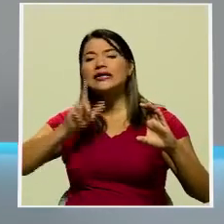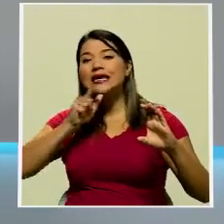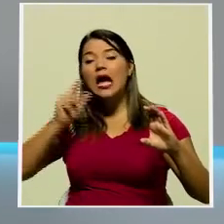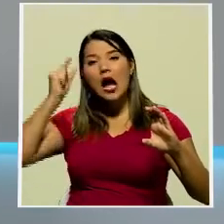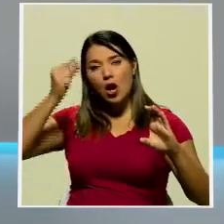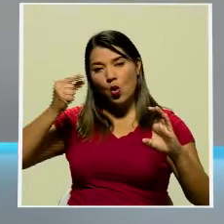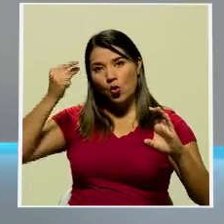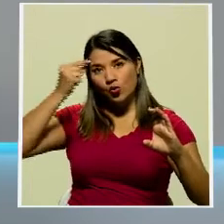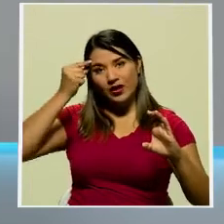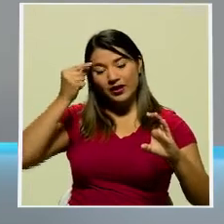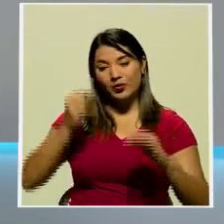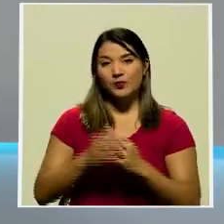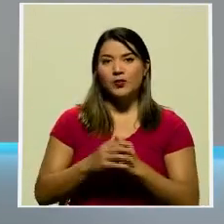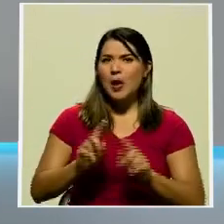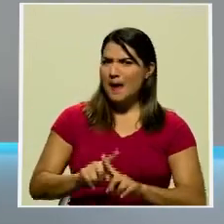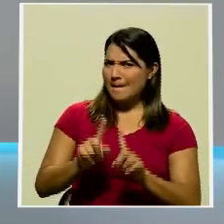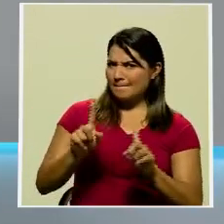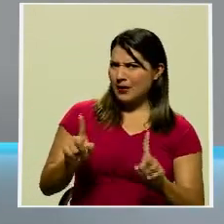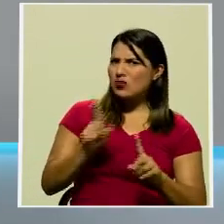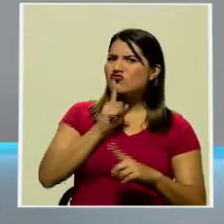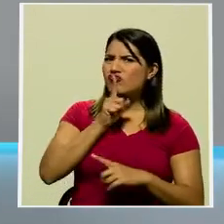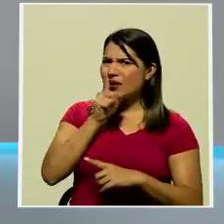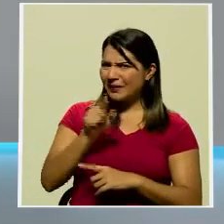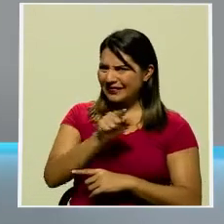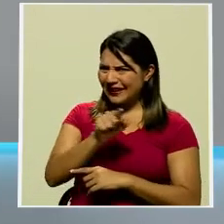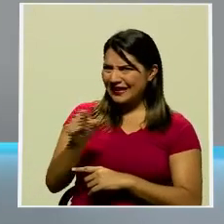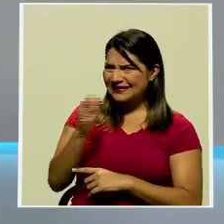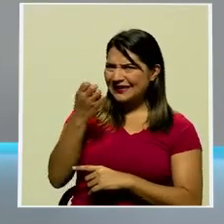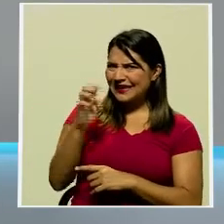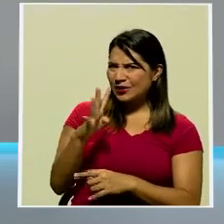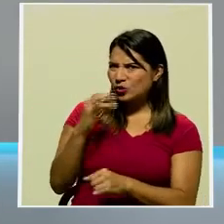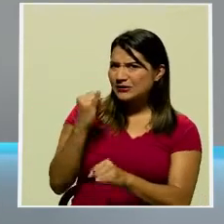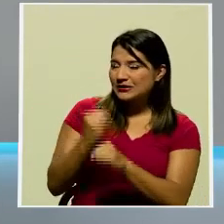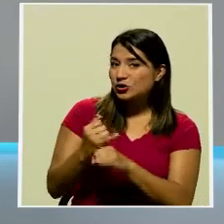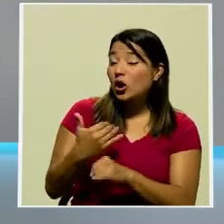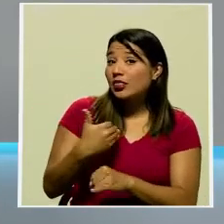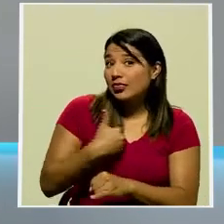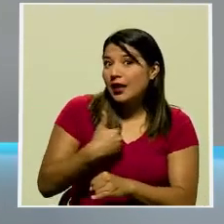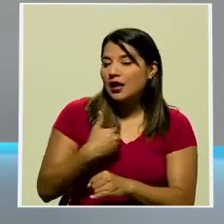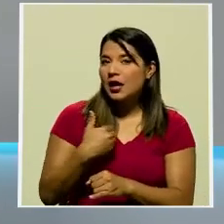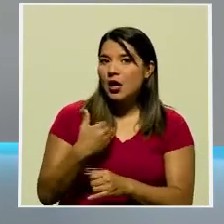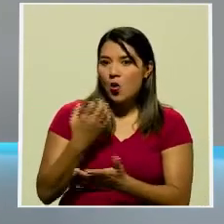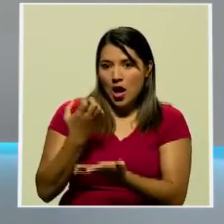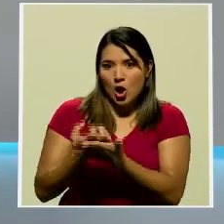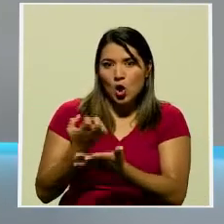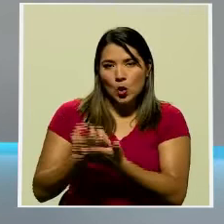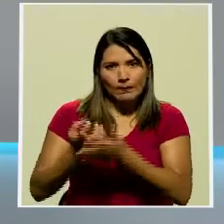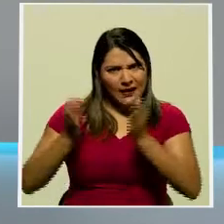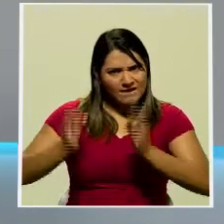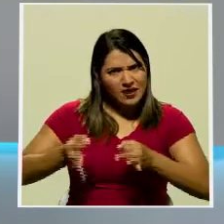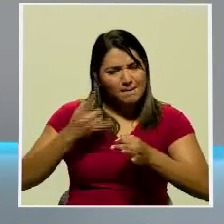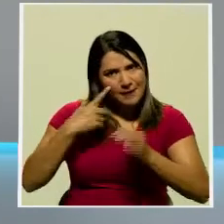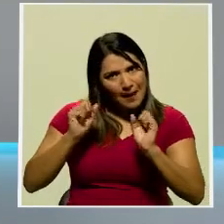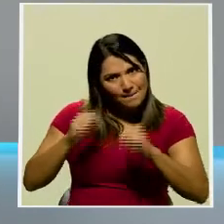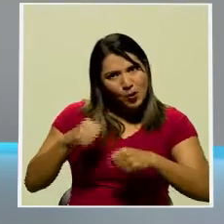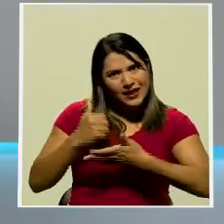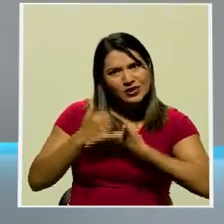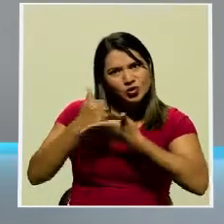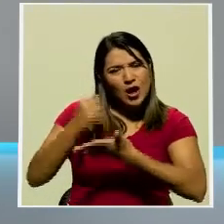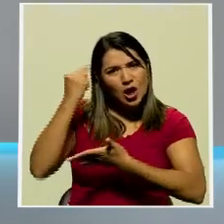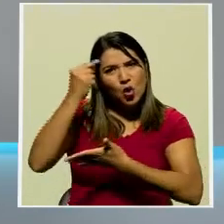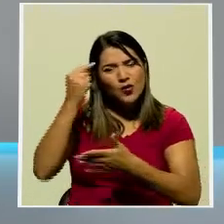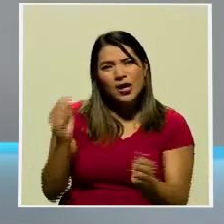planteaba, es: ¿tienen estas 14 instituciones unas finanzas estables que puedan brindar este aporte al Estado?